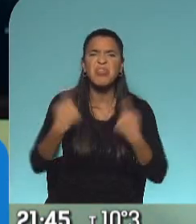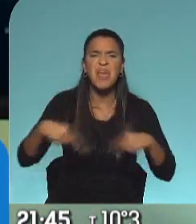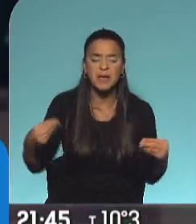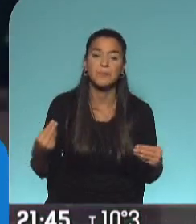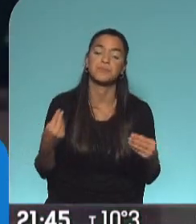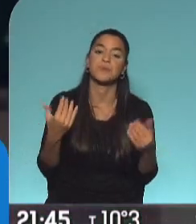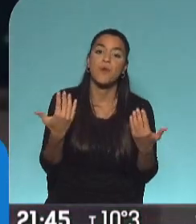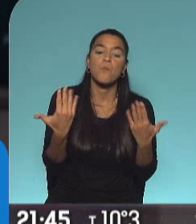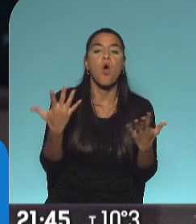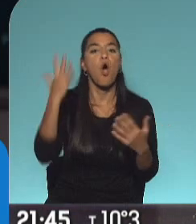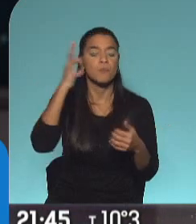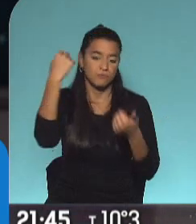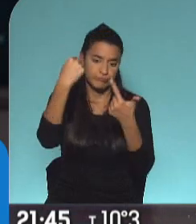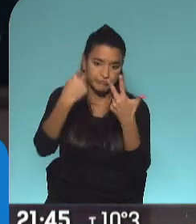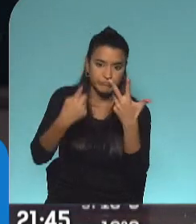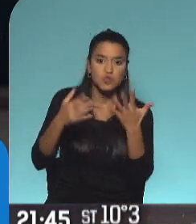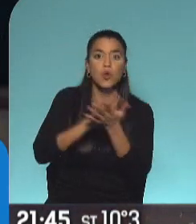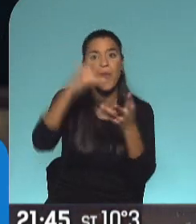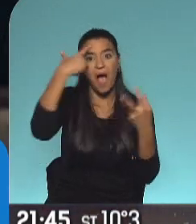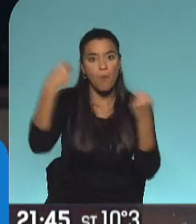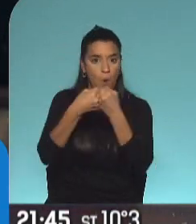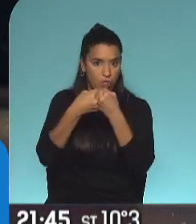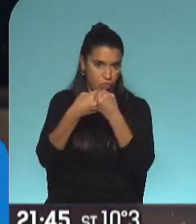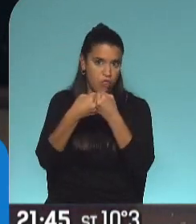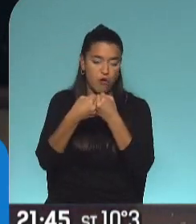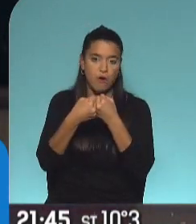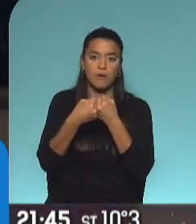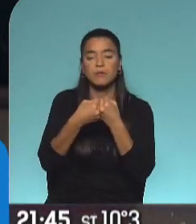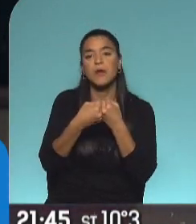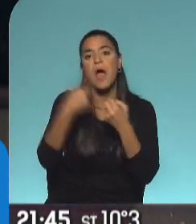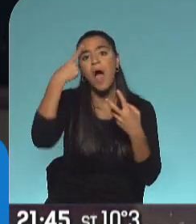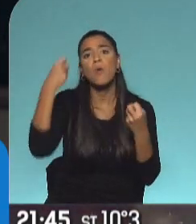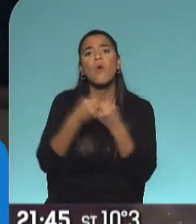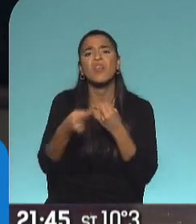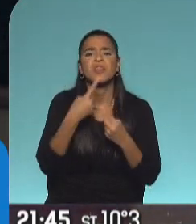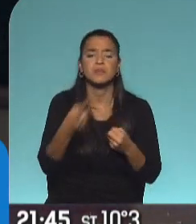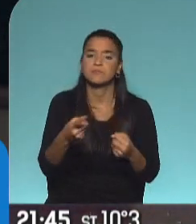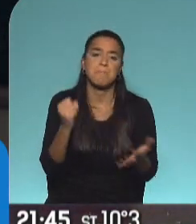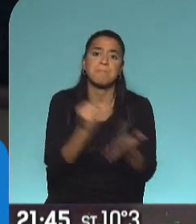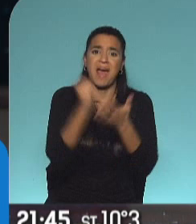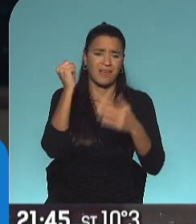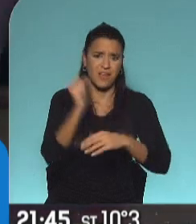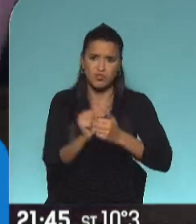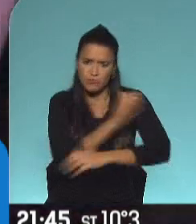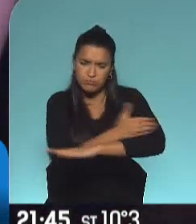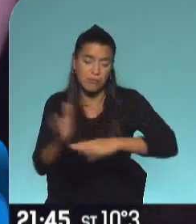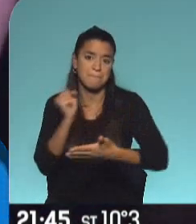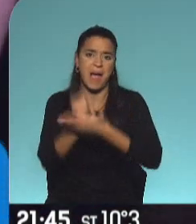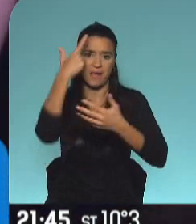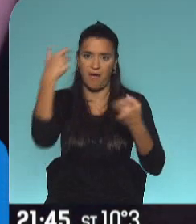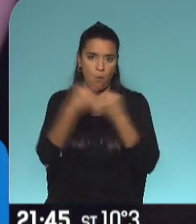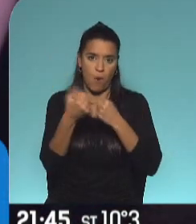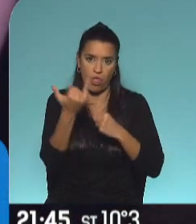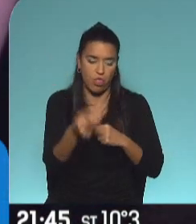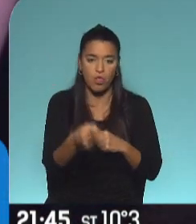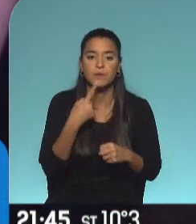muchas lecturas que se pueden hacer en torno a este acuerdo, un acuerdo que ya lo definen como un acuerdo histórico. En primer lugar, hay que entenderlo